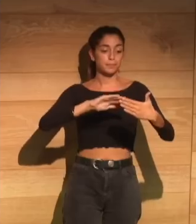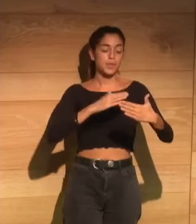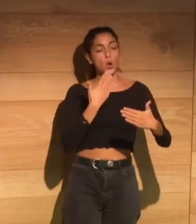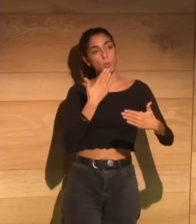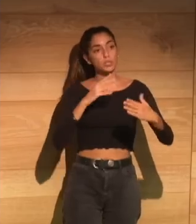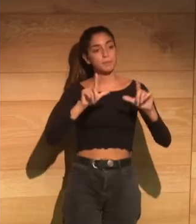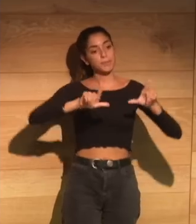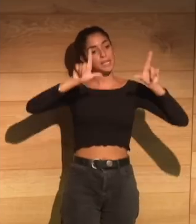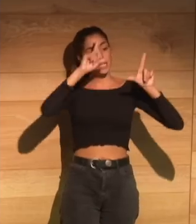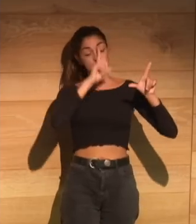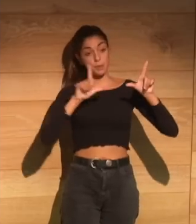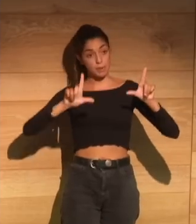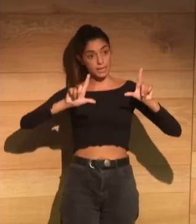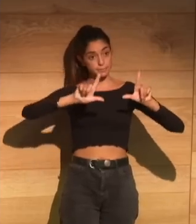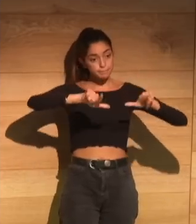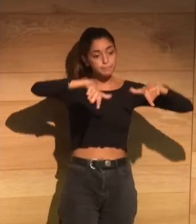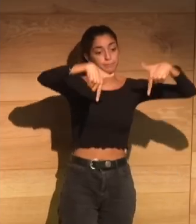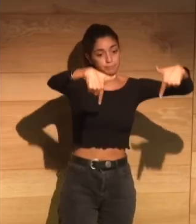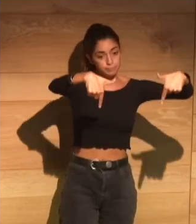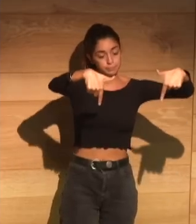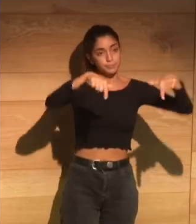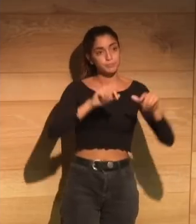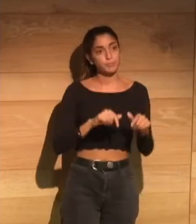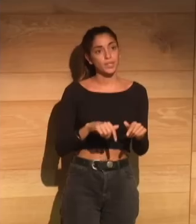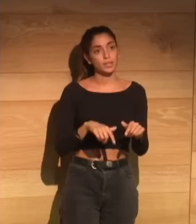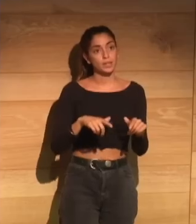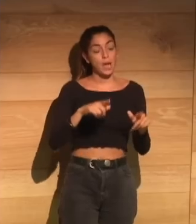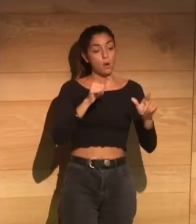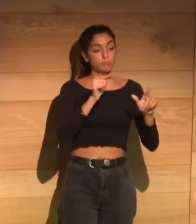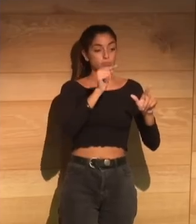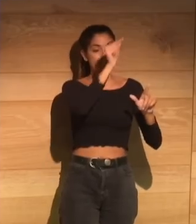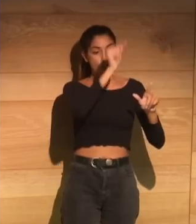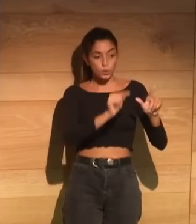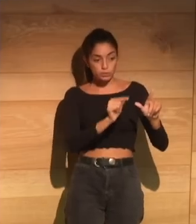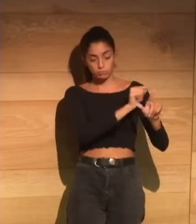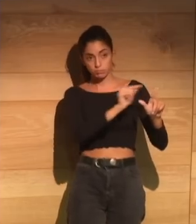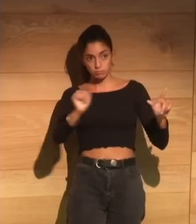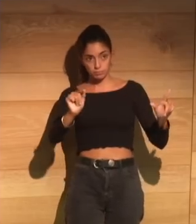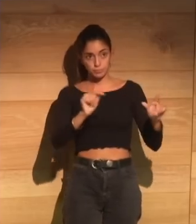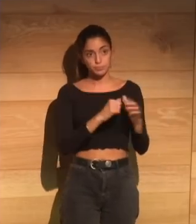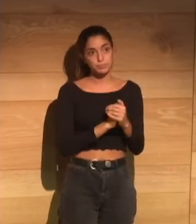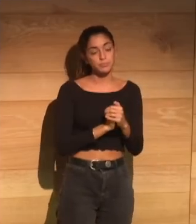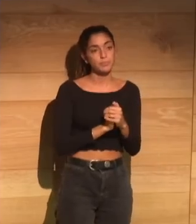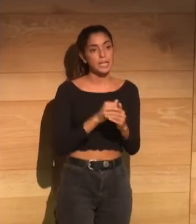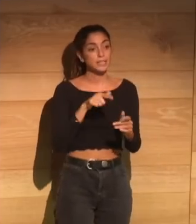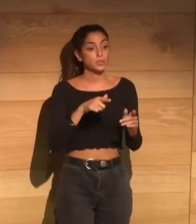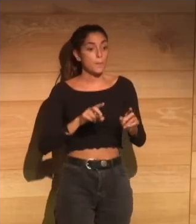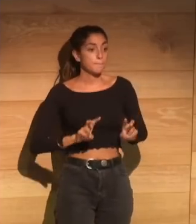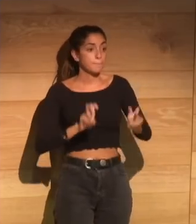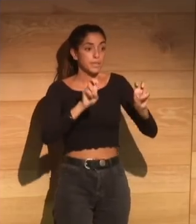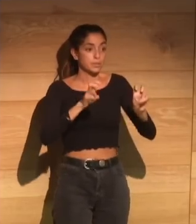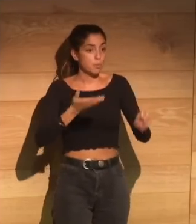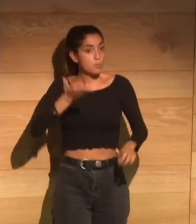tanto horizontalmente como verticalmente. Eso es un principio elemental que